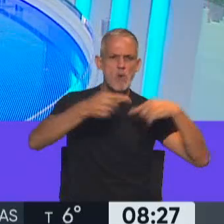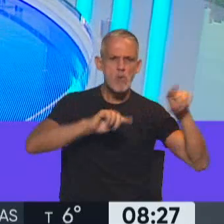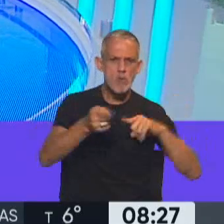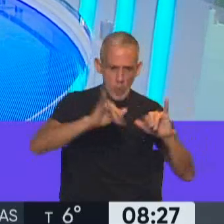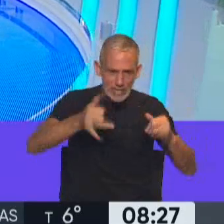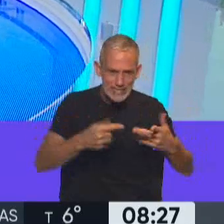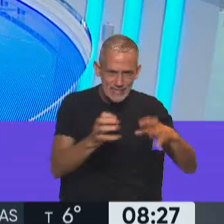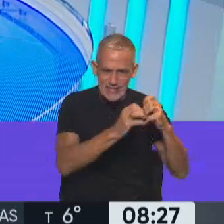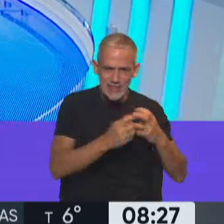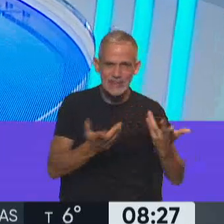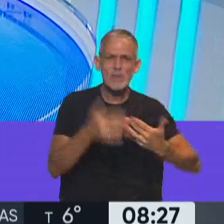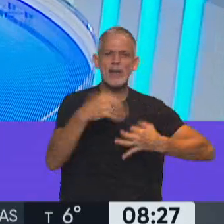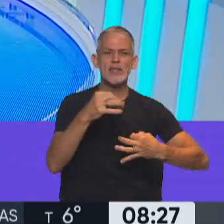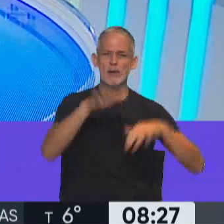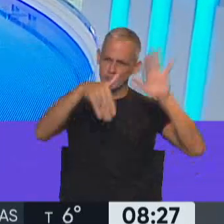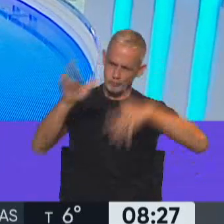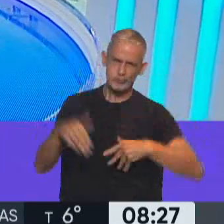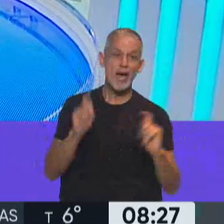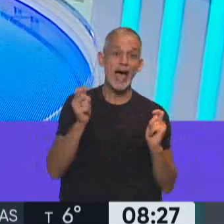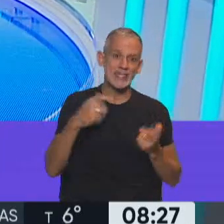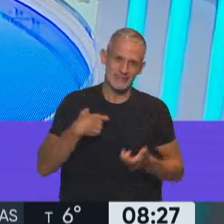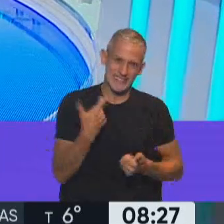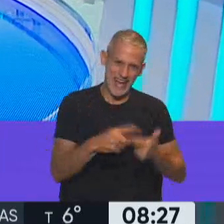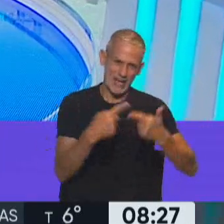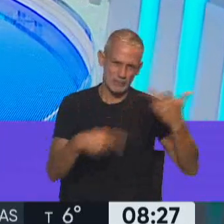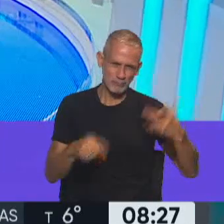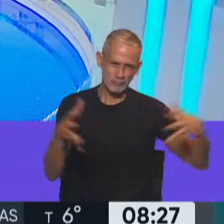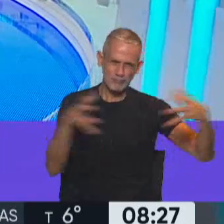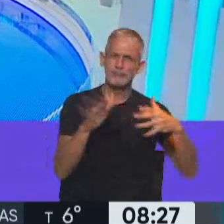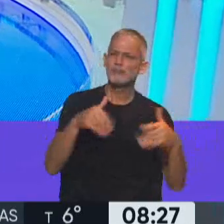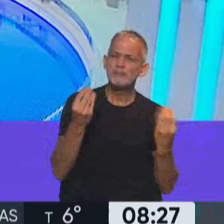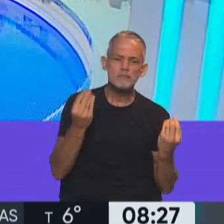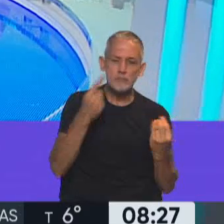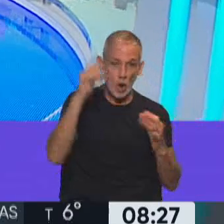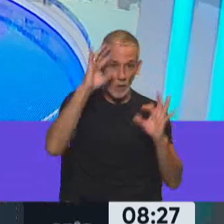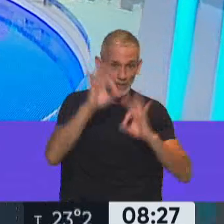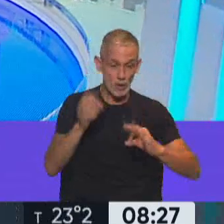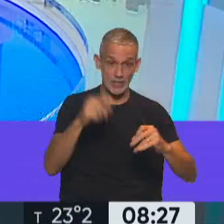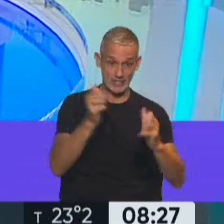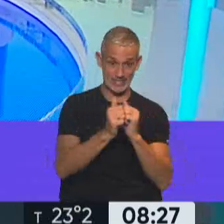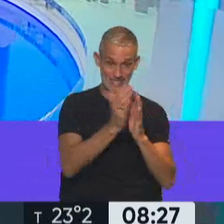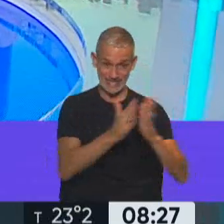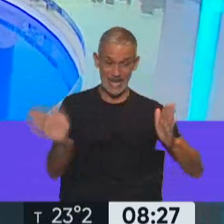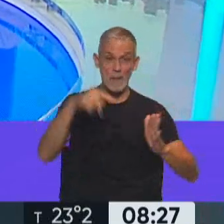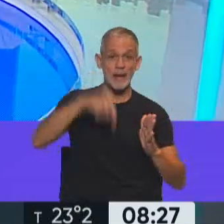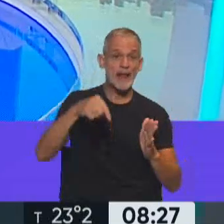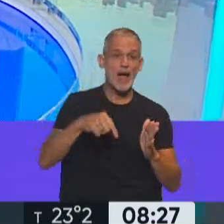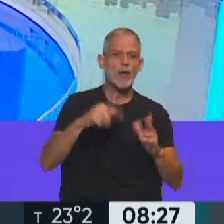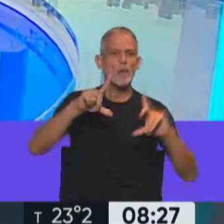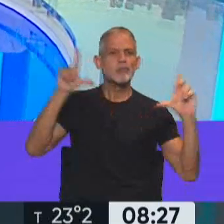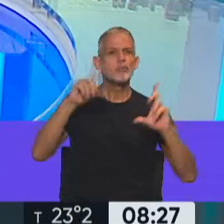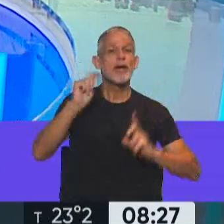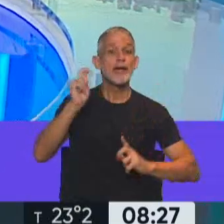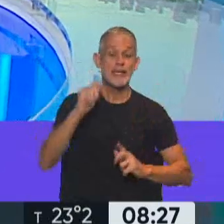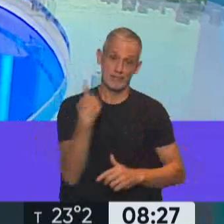que debata y que convoque a los actores sociales, porque en esta historia, a partir de ahora, los actores sociales tenemos